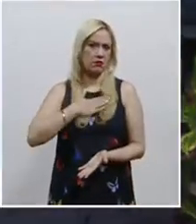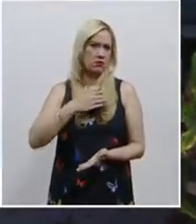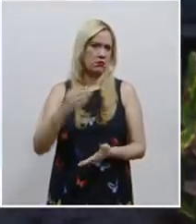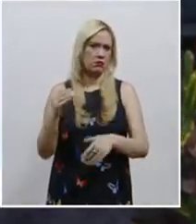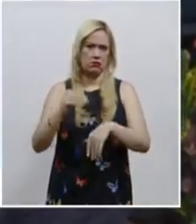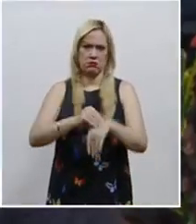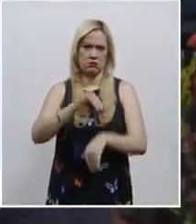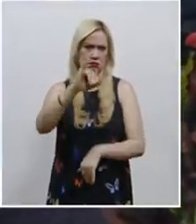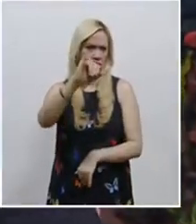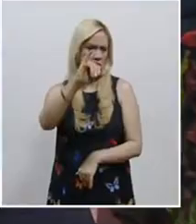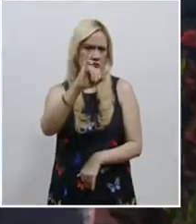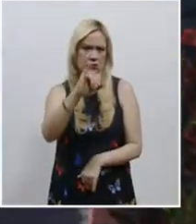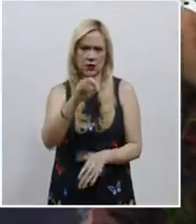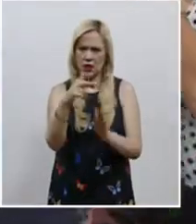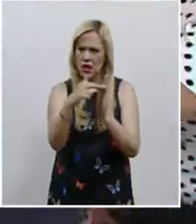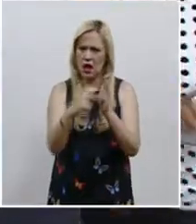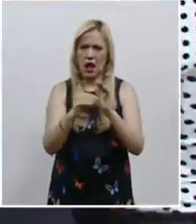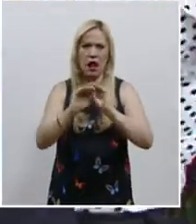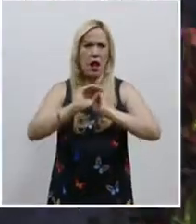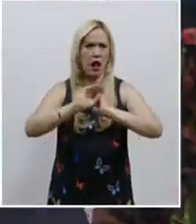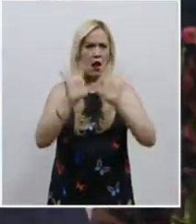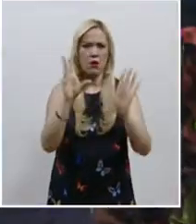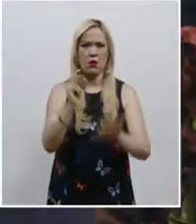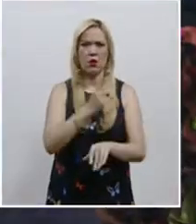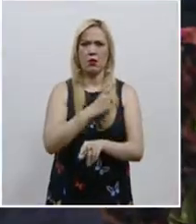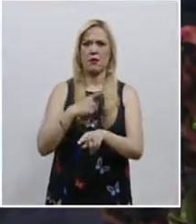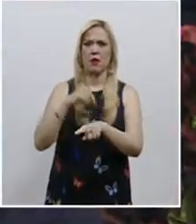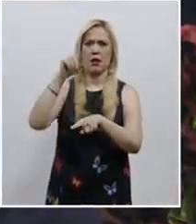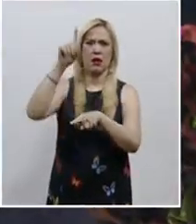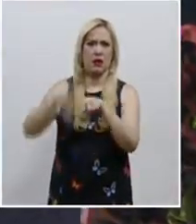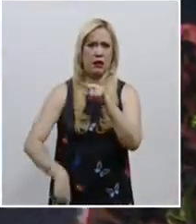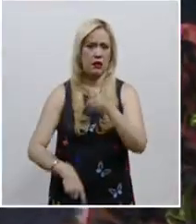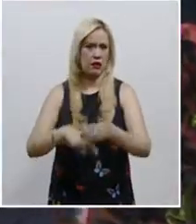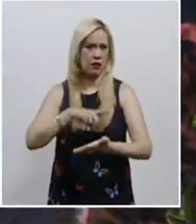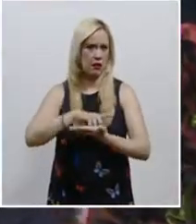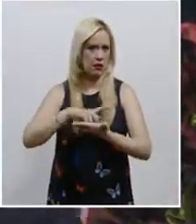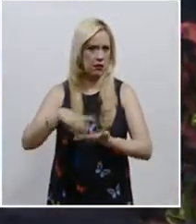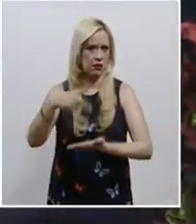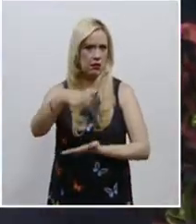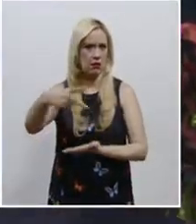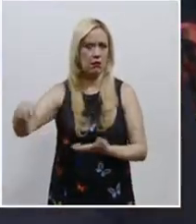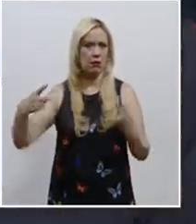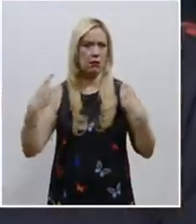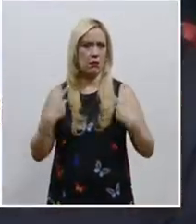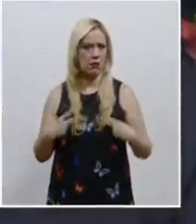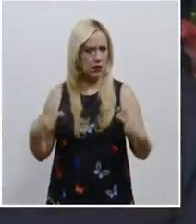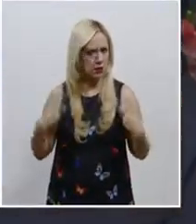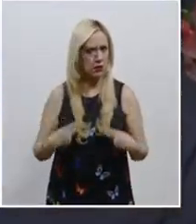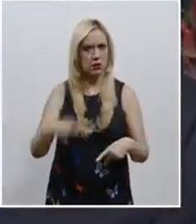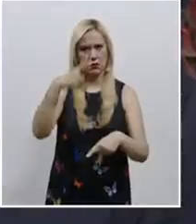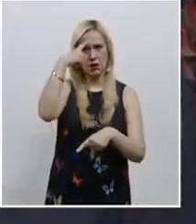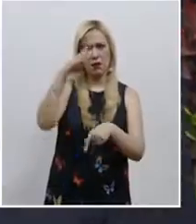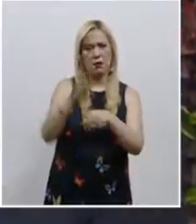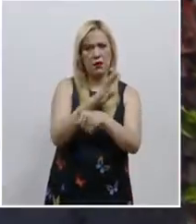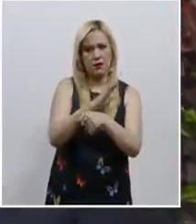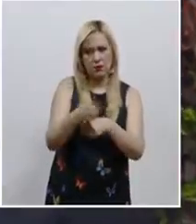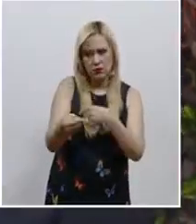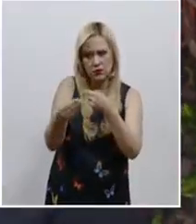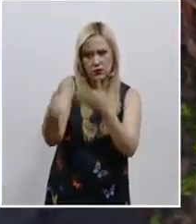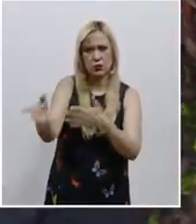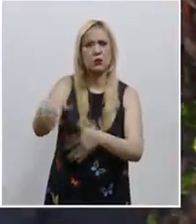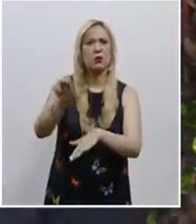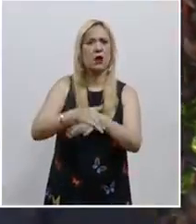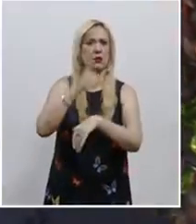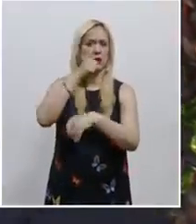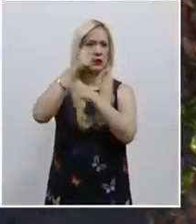que hayan reglas claras en las elecciones y sobre todo que sean reconocidas estas acciones afirmativas que deben estar